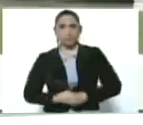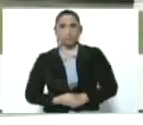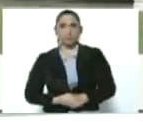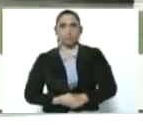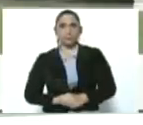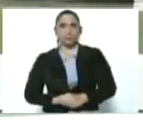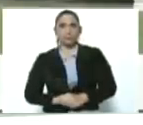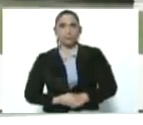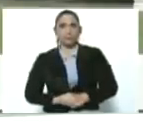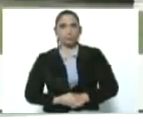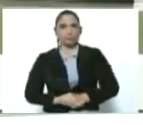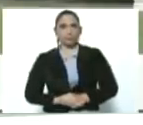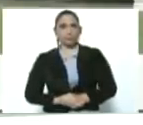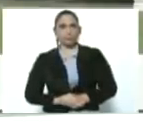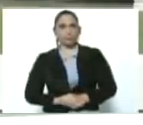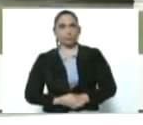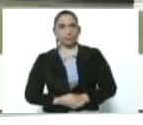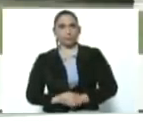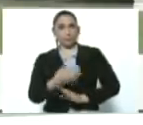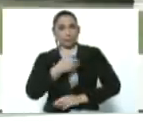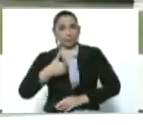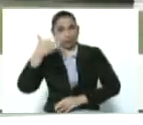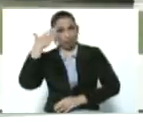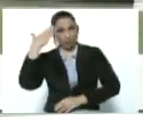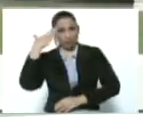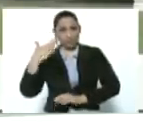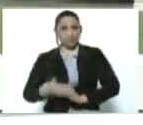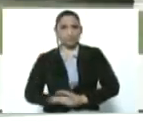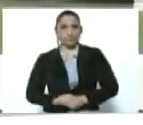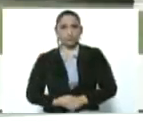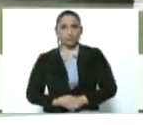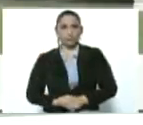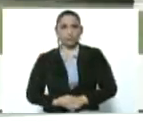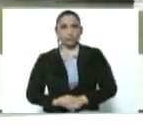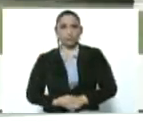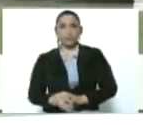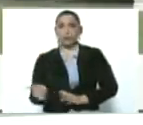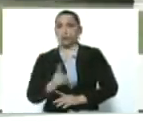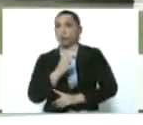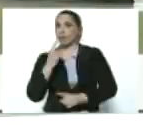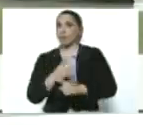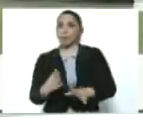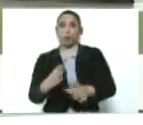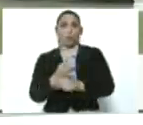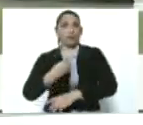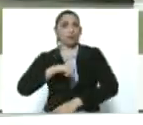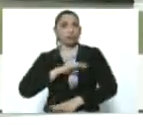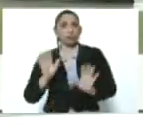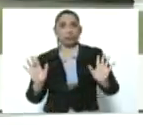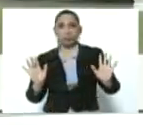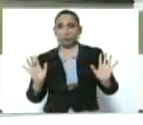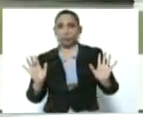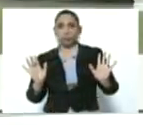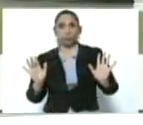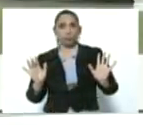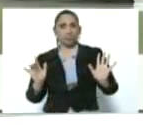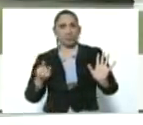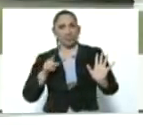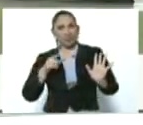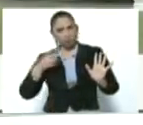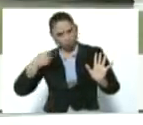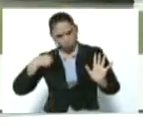y debemos saber que no debemos confiarnos he estado hablando